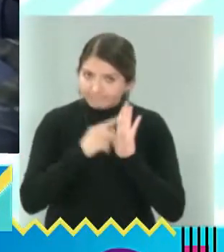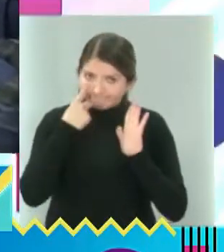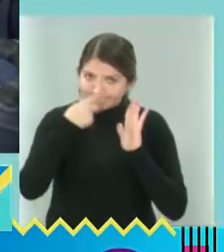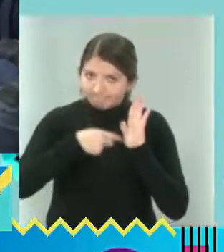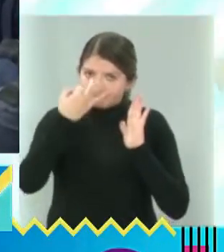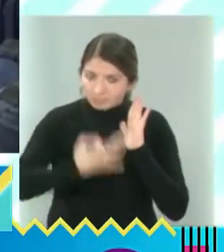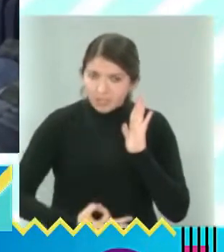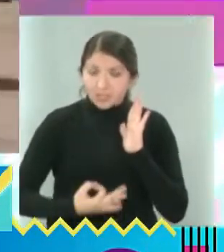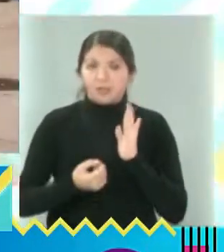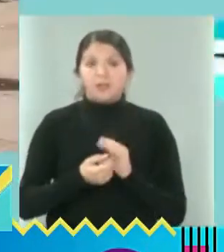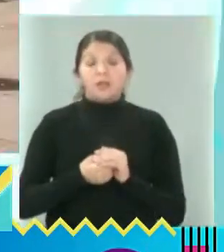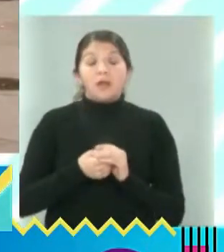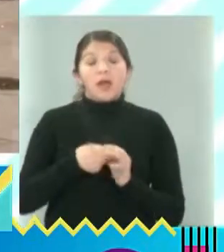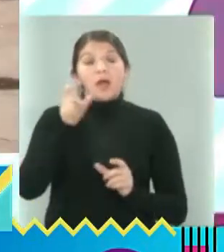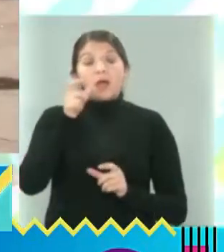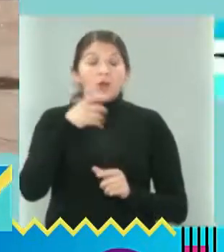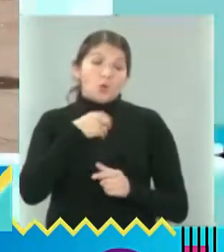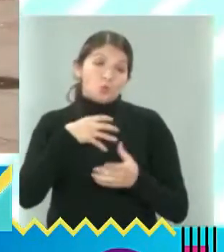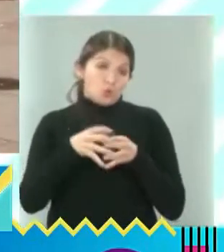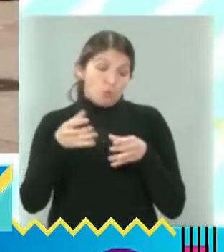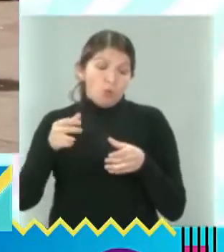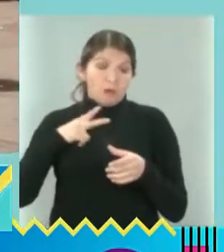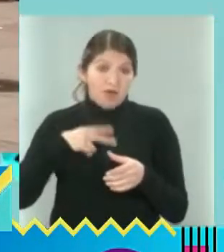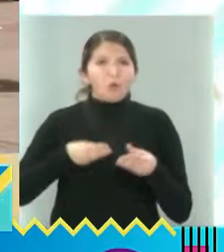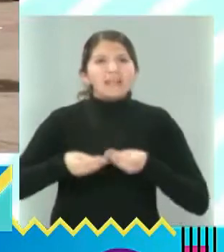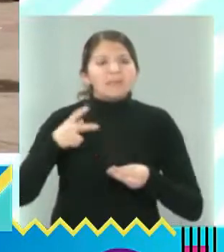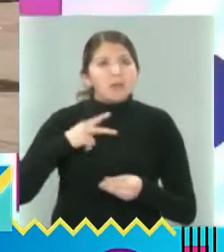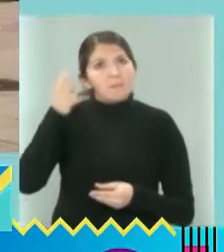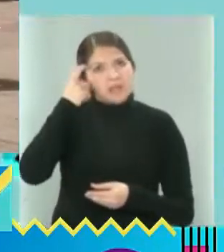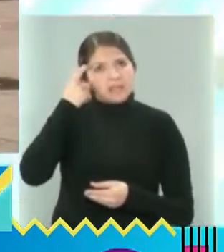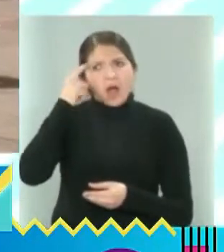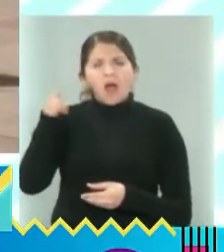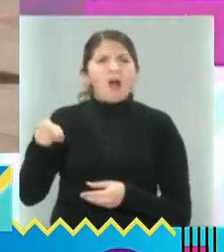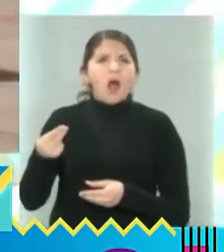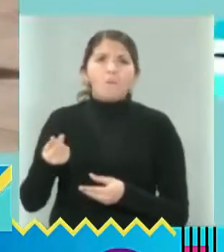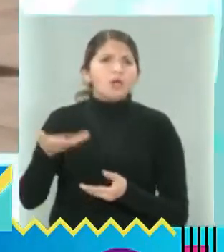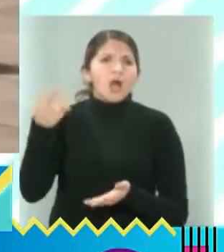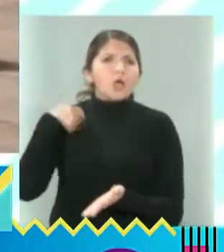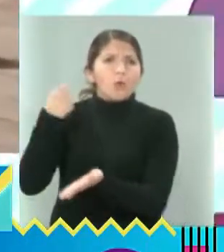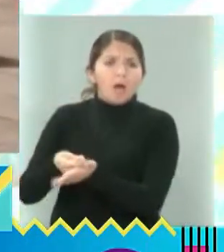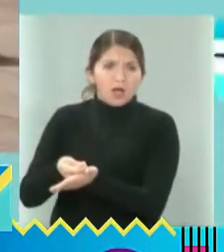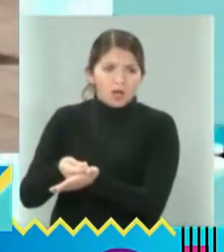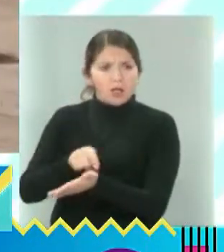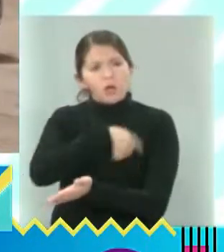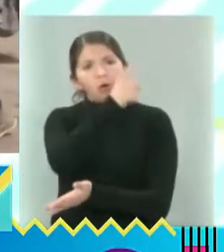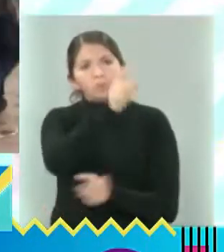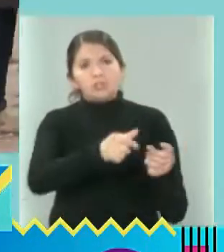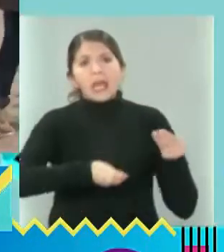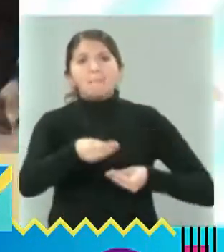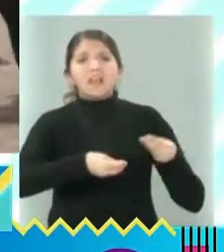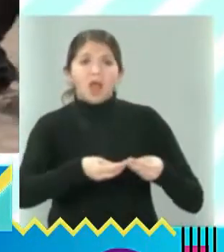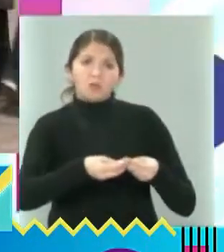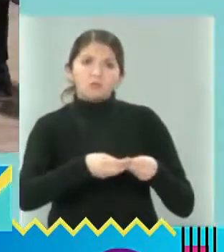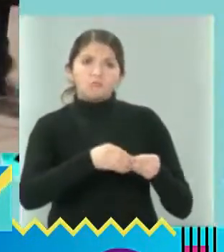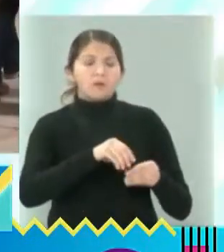que son más caros como asegurados que el resto del plantel de personal de una